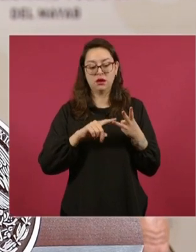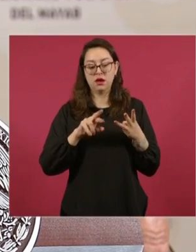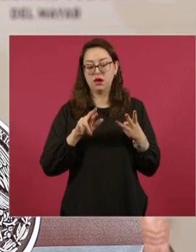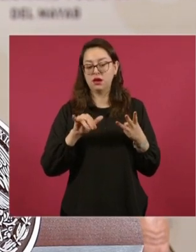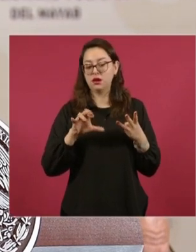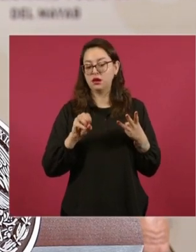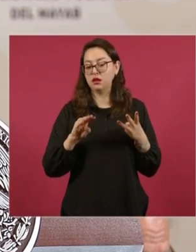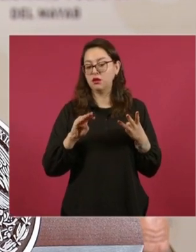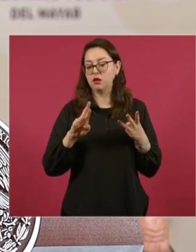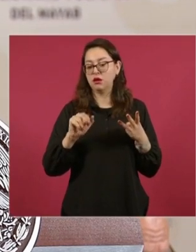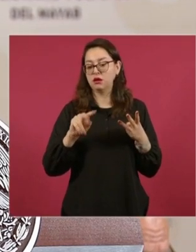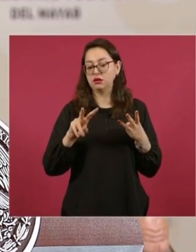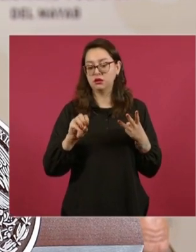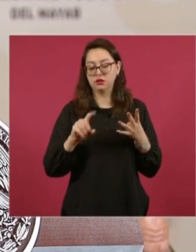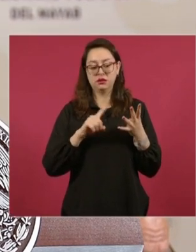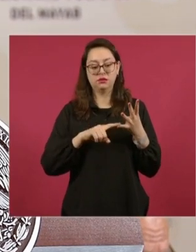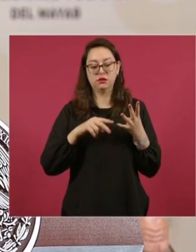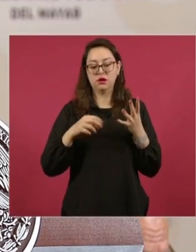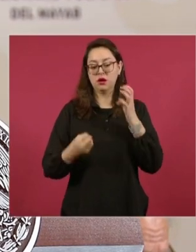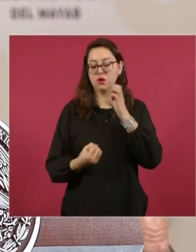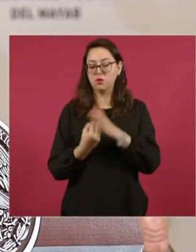de Nuevo Laredo nos hablara